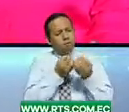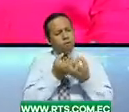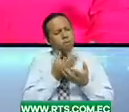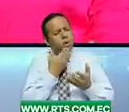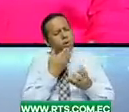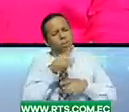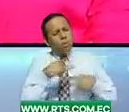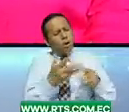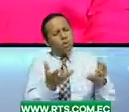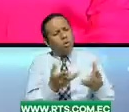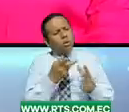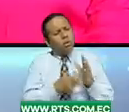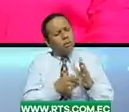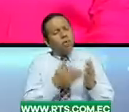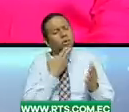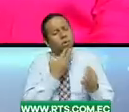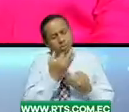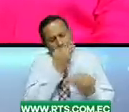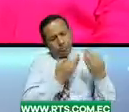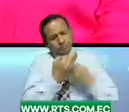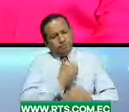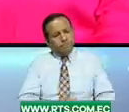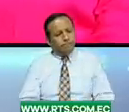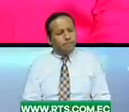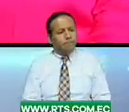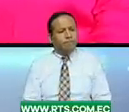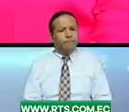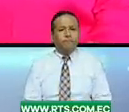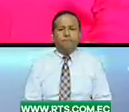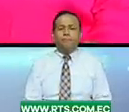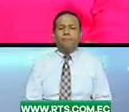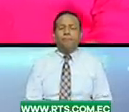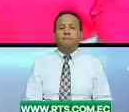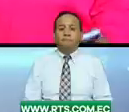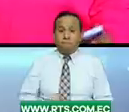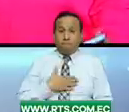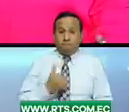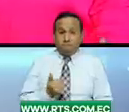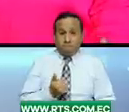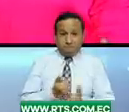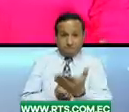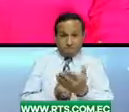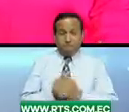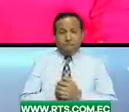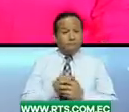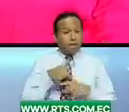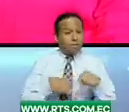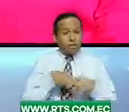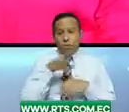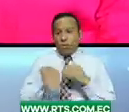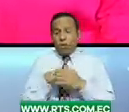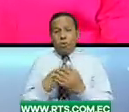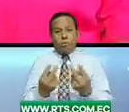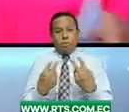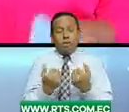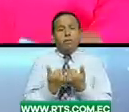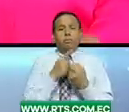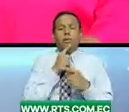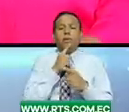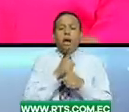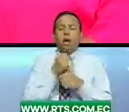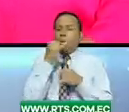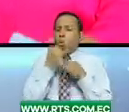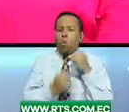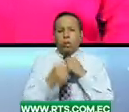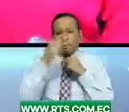¿Cómo estás, Annalí? Amigos televidentes, así es. Información de última hora, más muertes violentas en la ciudad de Guayaquil. A esta hora